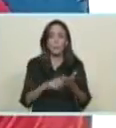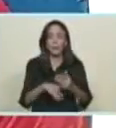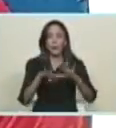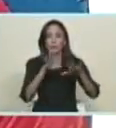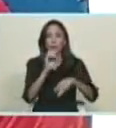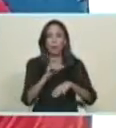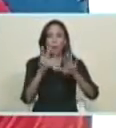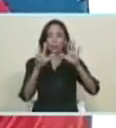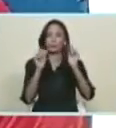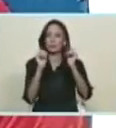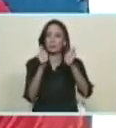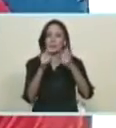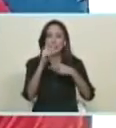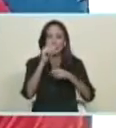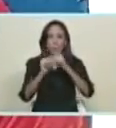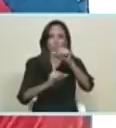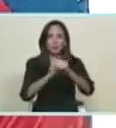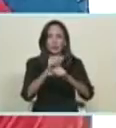1908, empezandito.